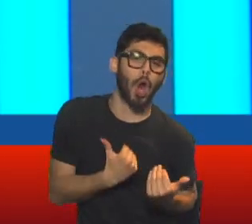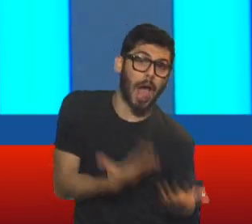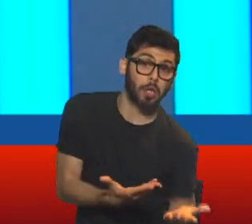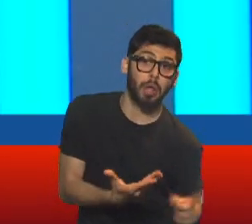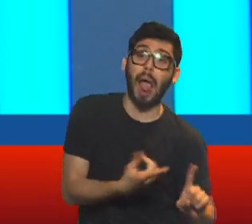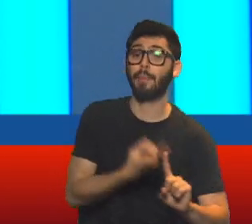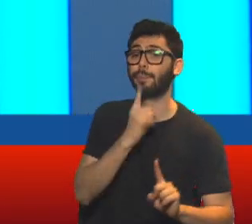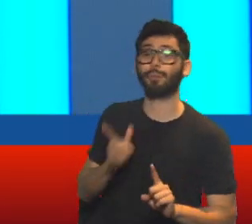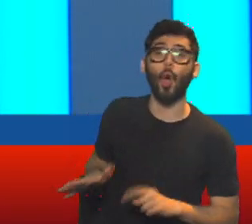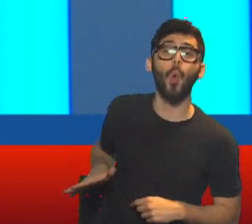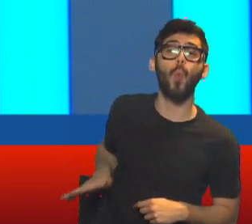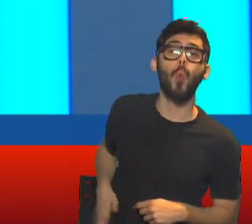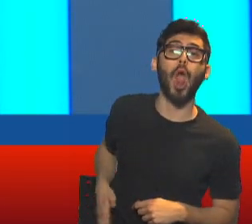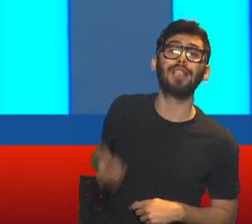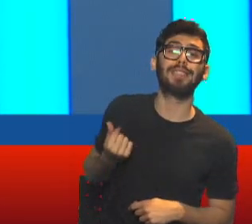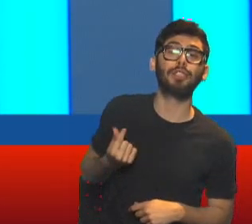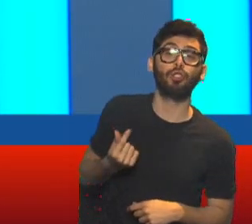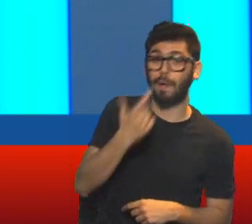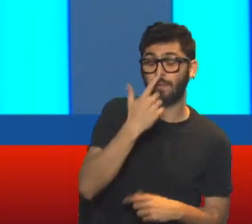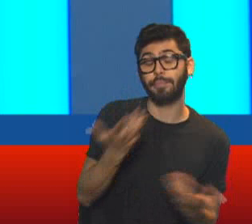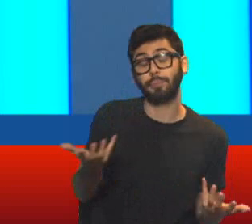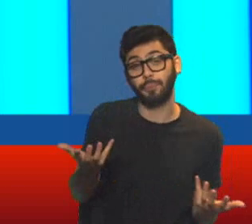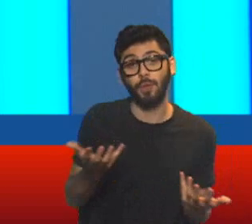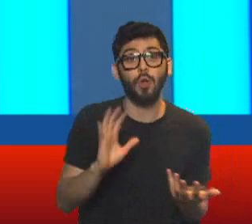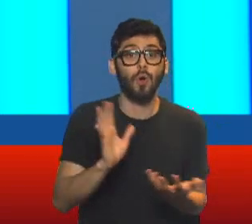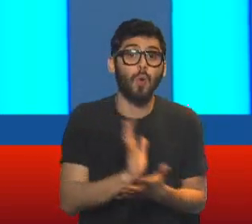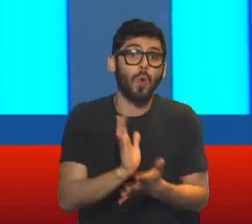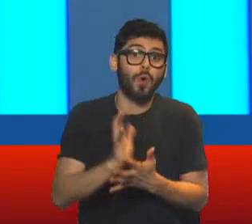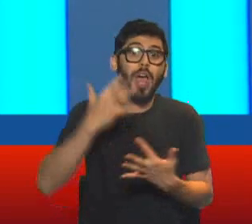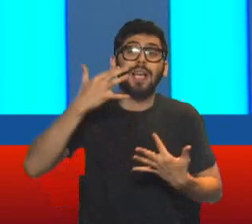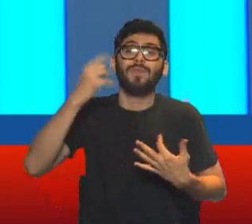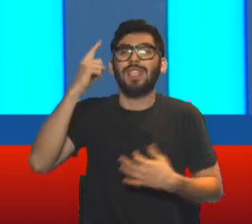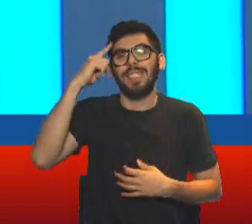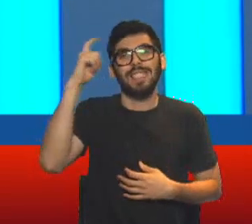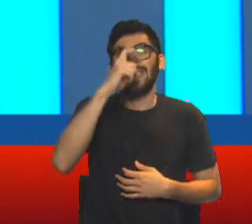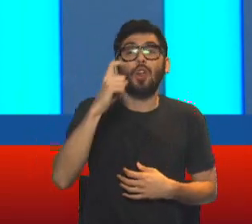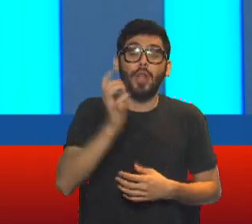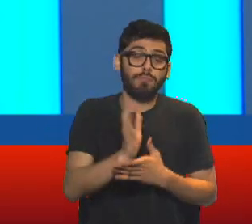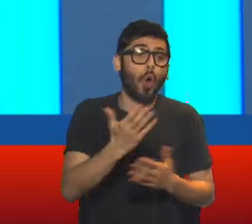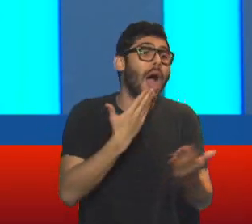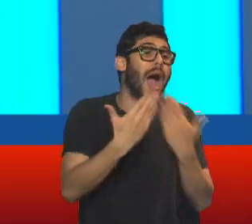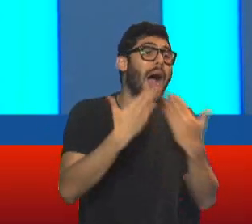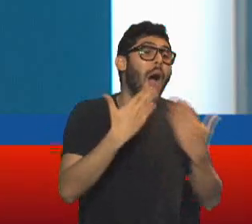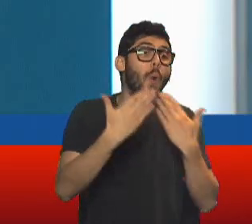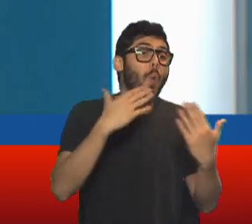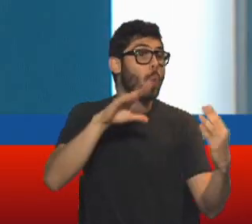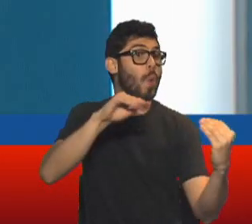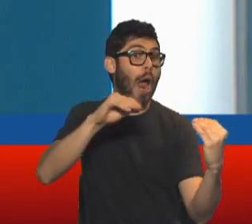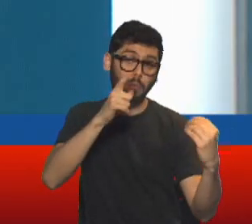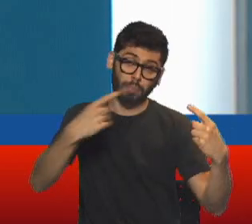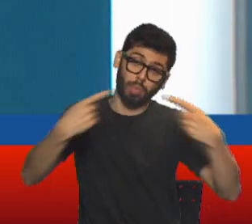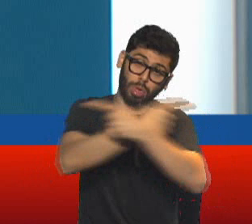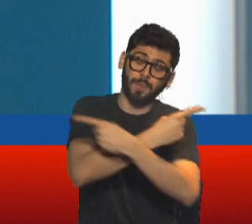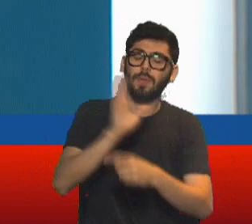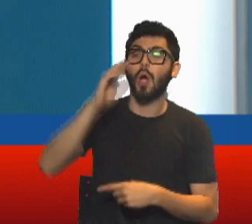¿Qué significa que se entiende la gente hablando? Más o menos. El psicoanálisis te enseña que no se entiende la gente hablando. Moreno parafraseaba eso confundís diciendo,